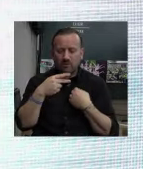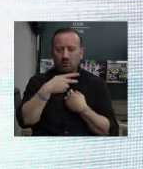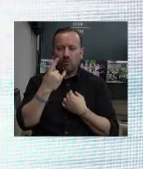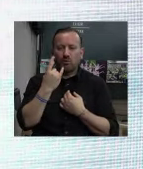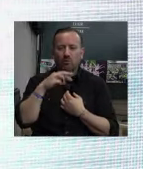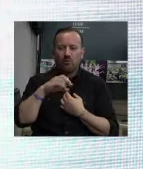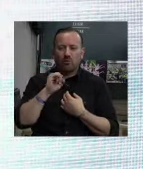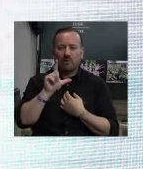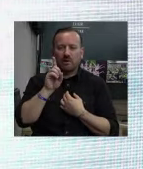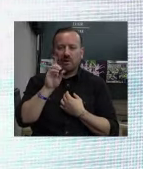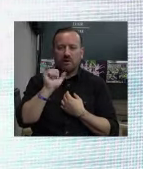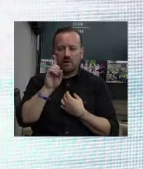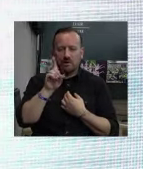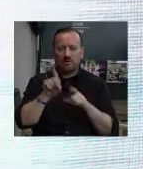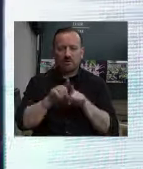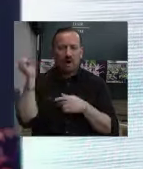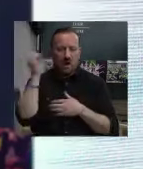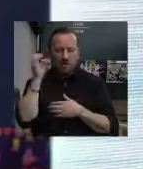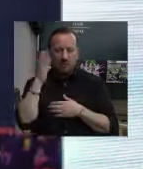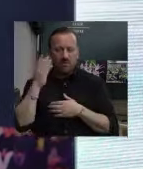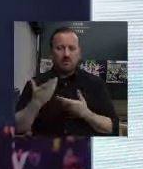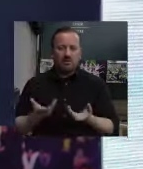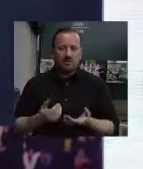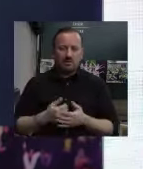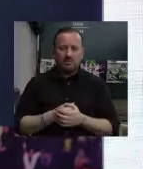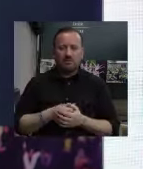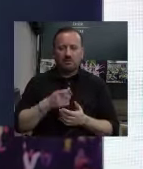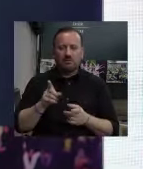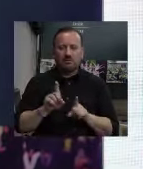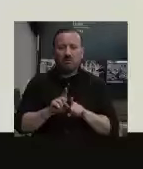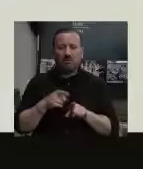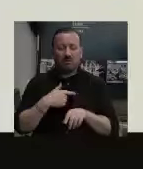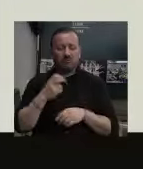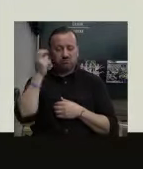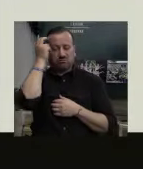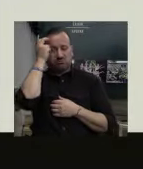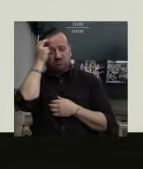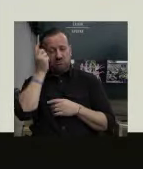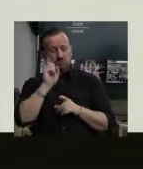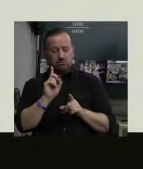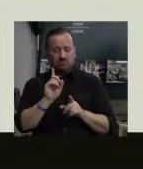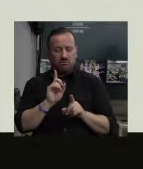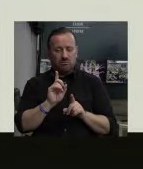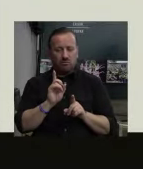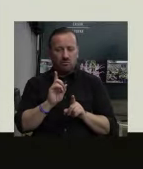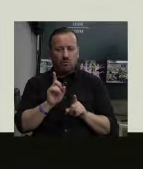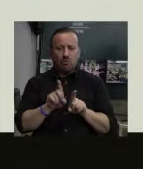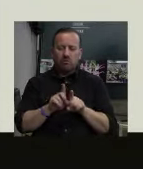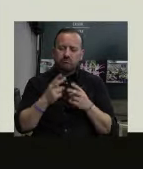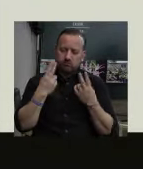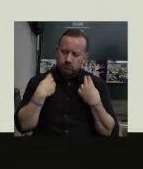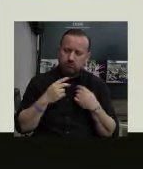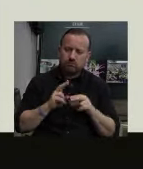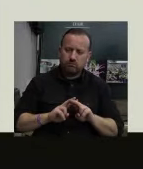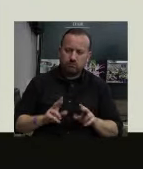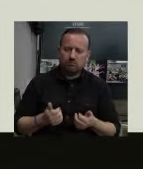sobrar aprender a sobrar no ser un sobrados y salir